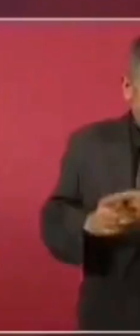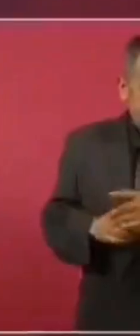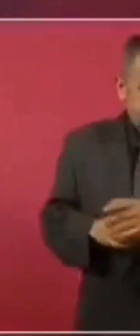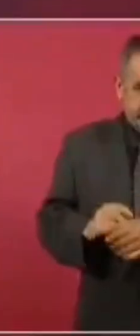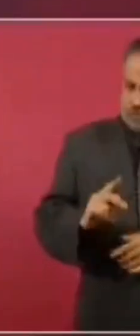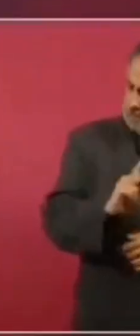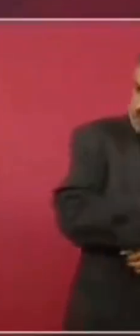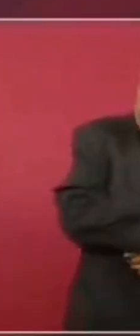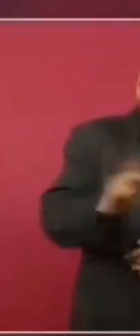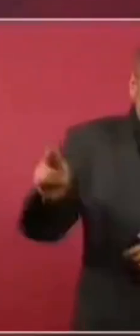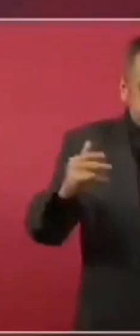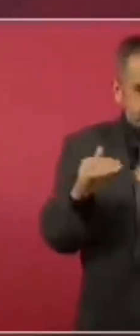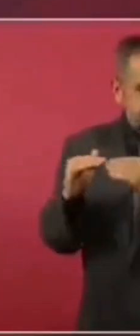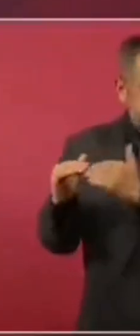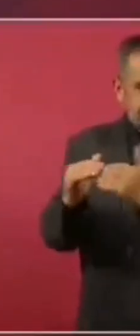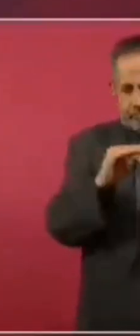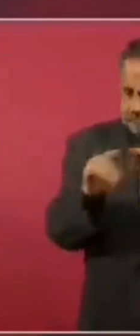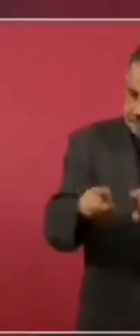Parejo,